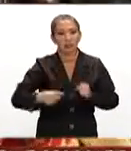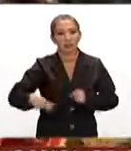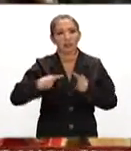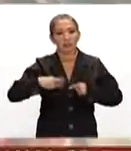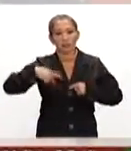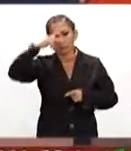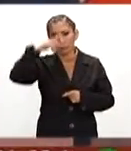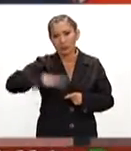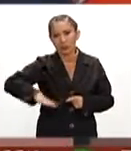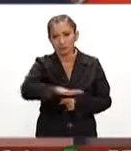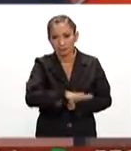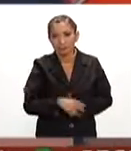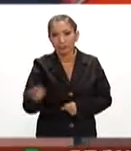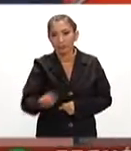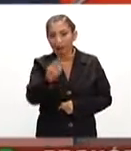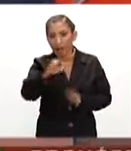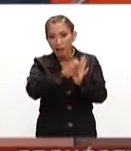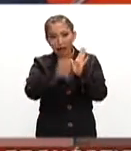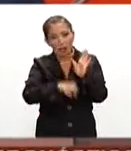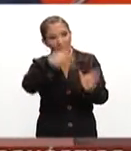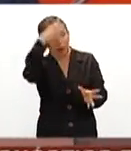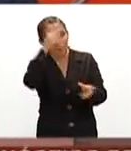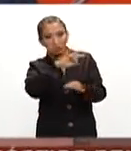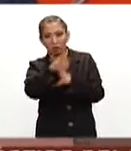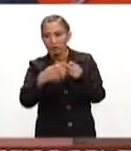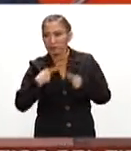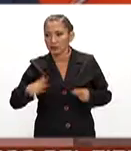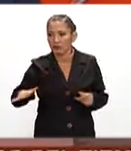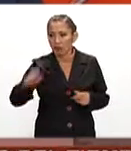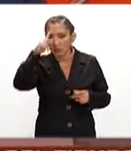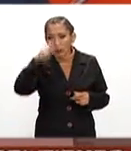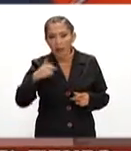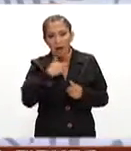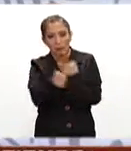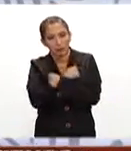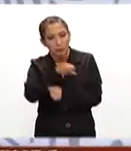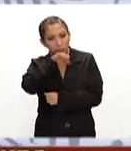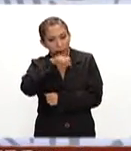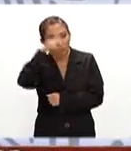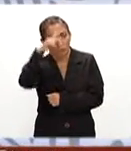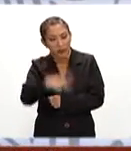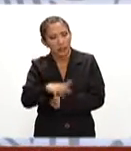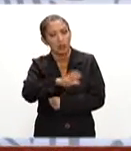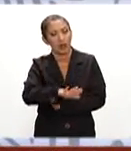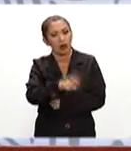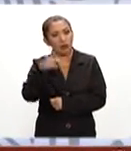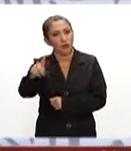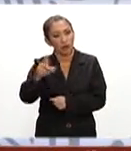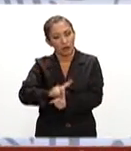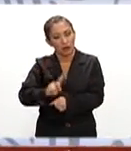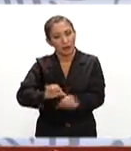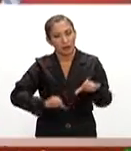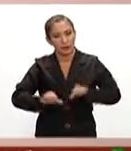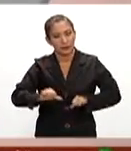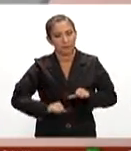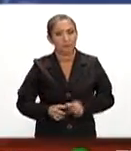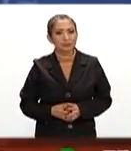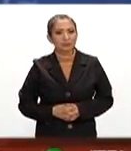del pueblo. Ustedes dan ejemplo a todos los mexicanos de amor a la patria en su diario